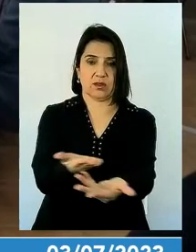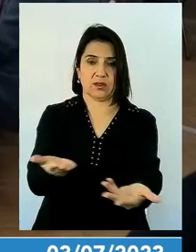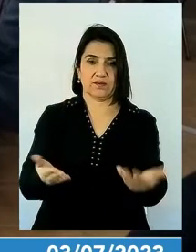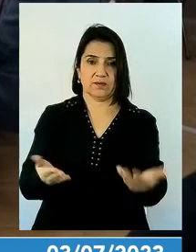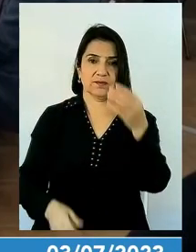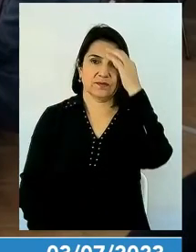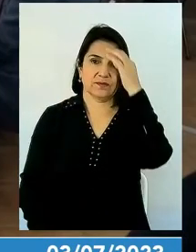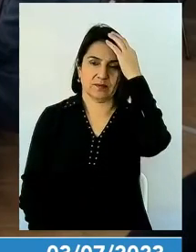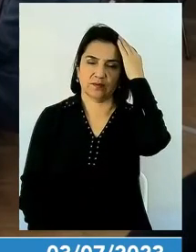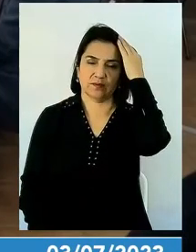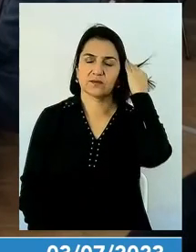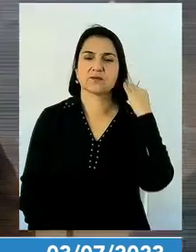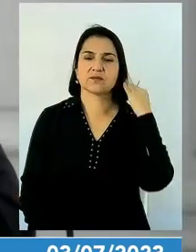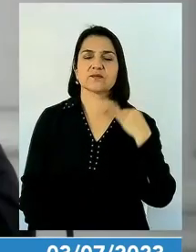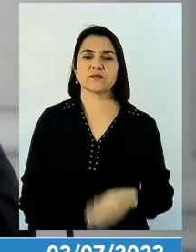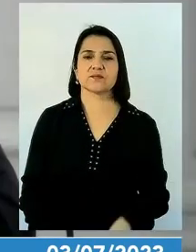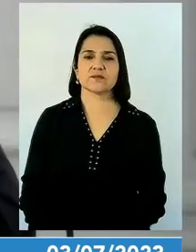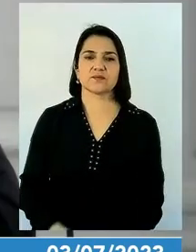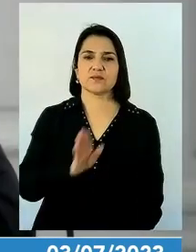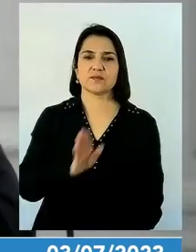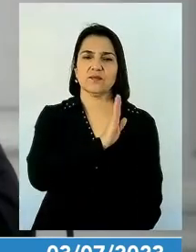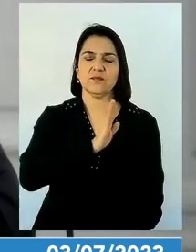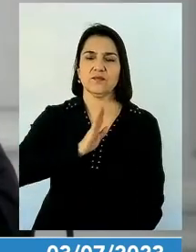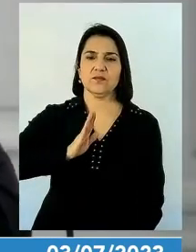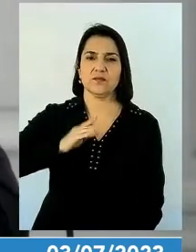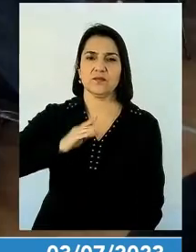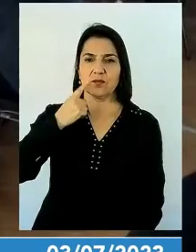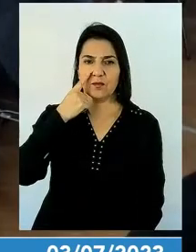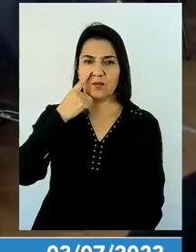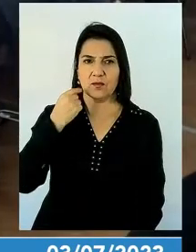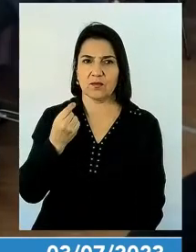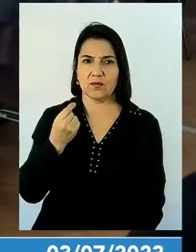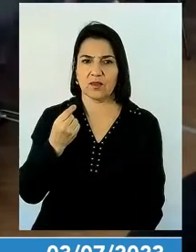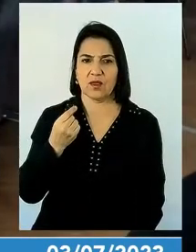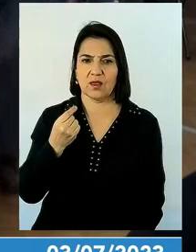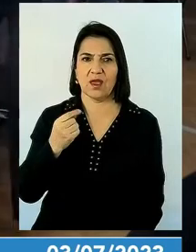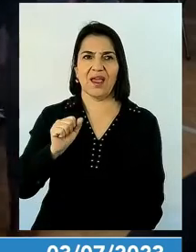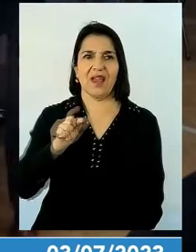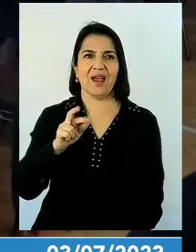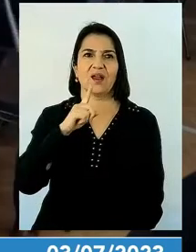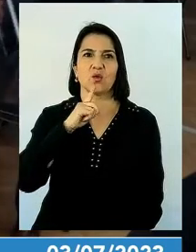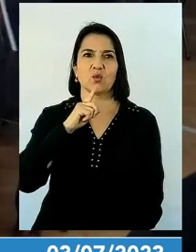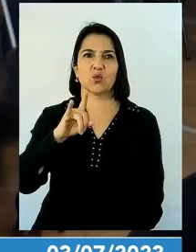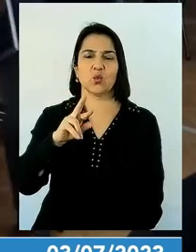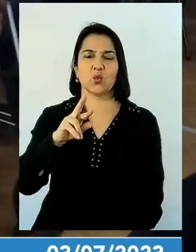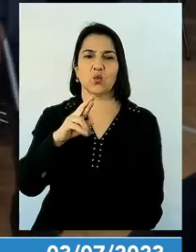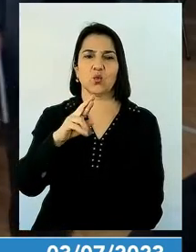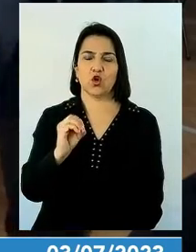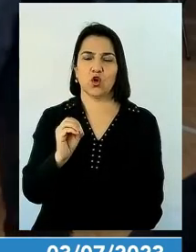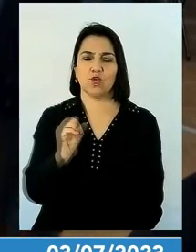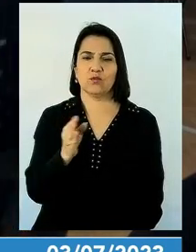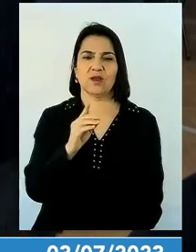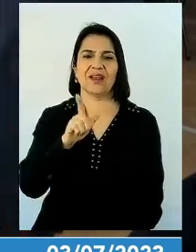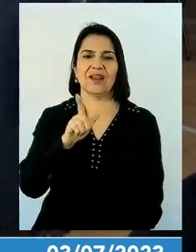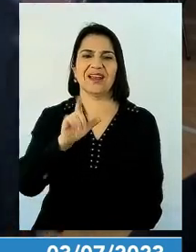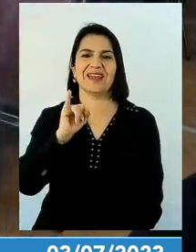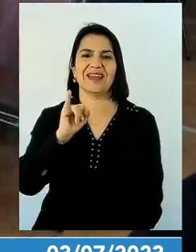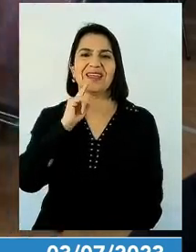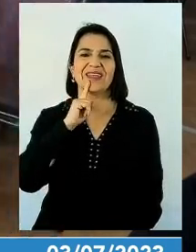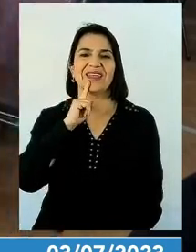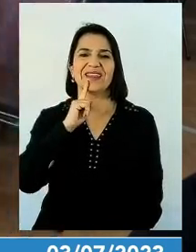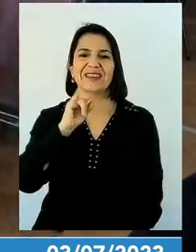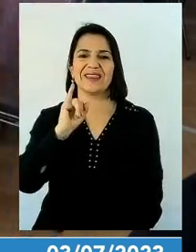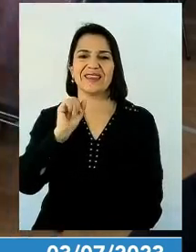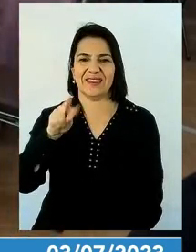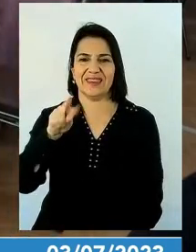El consejero don Arturo Pires tiene la palabra. Muchas gracias, presidente. Por su intermedio, saludar a la expositora y